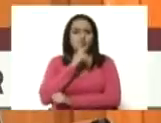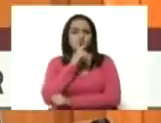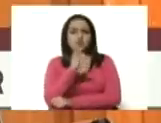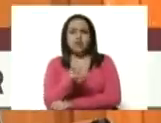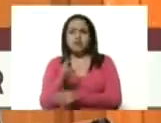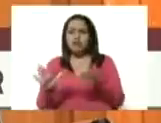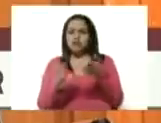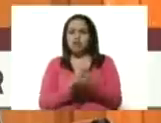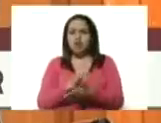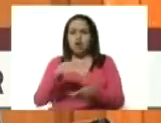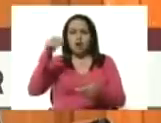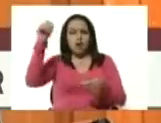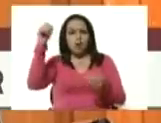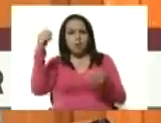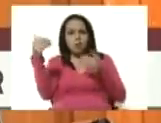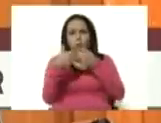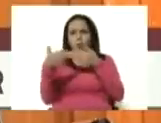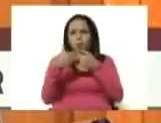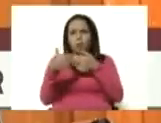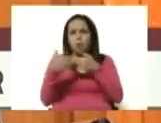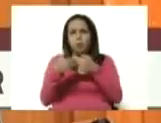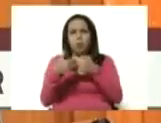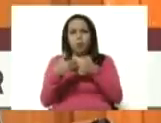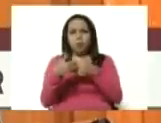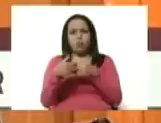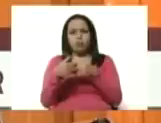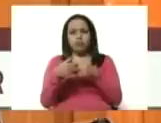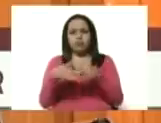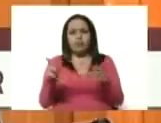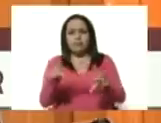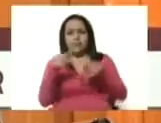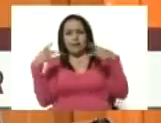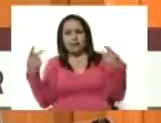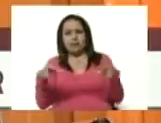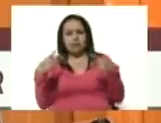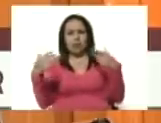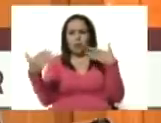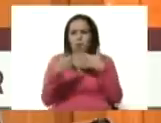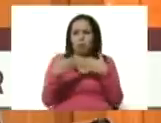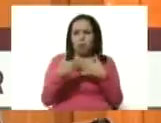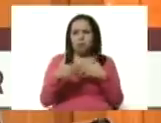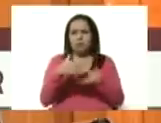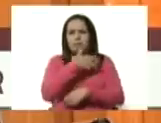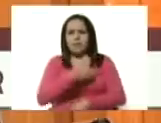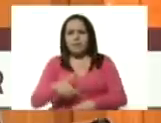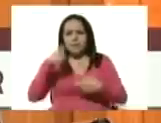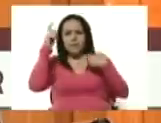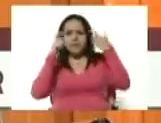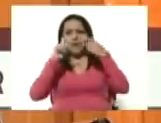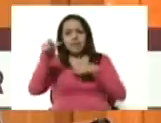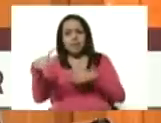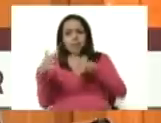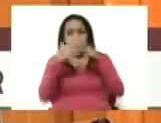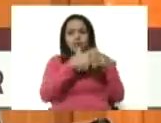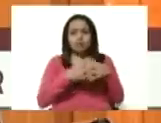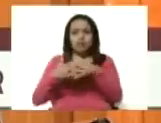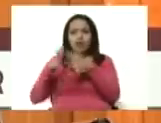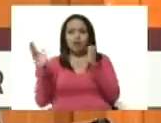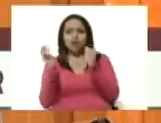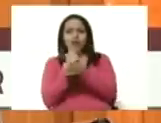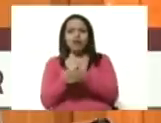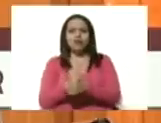aquellos bombardeos mediáticos que no cesaron contra el comandante Chávez. Después los gringos descubrieron lo que es el fake